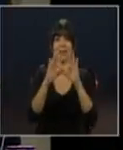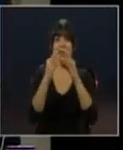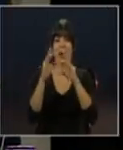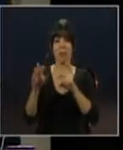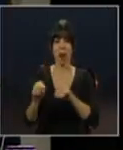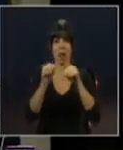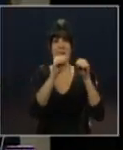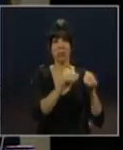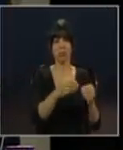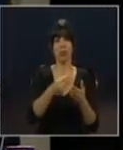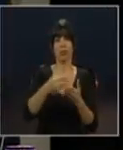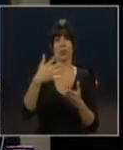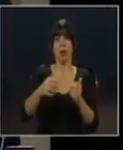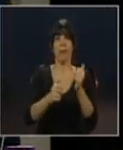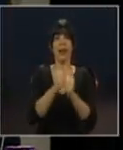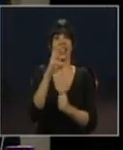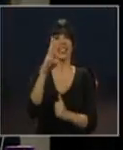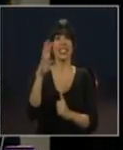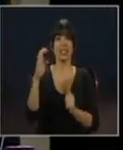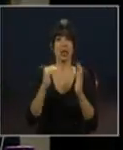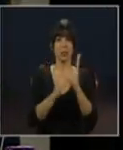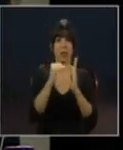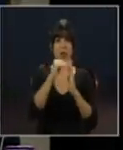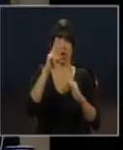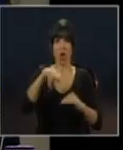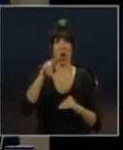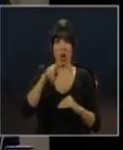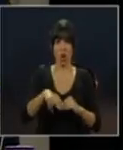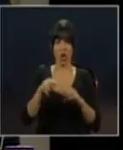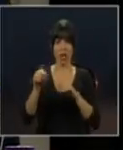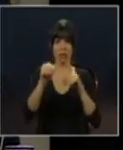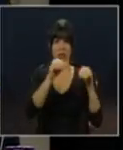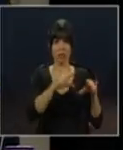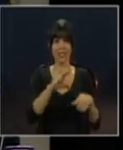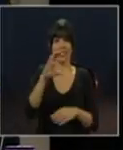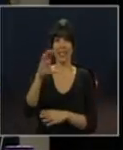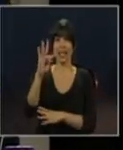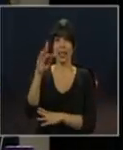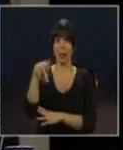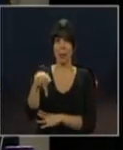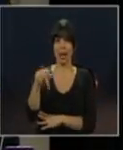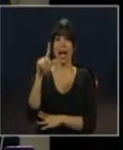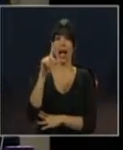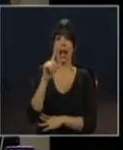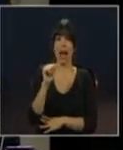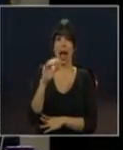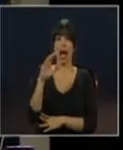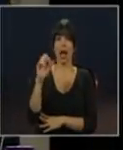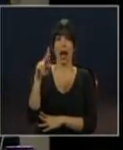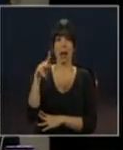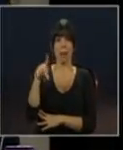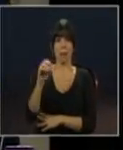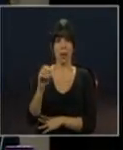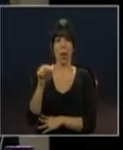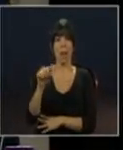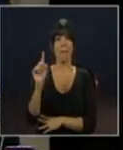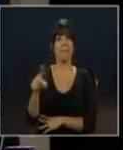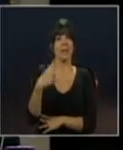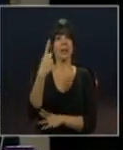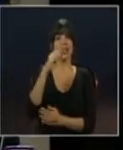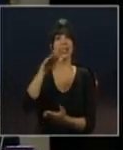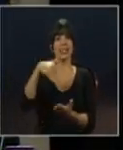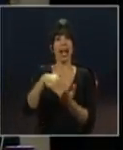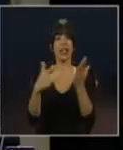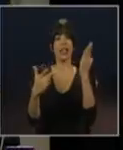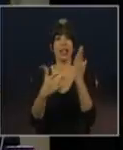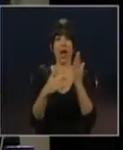a un costo superior a los 600 millones de colones. El CTP de La Carpio será el primer centro